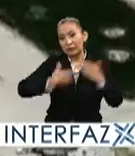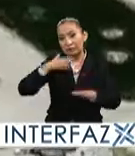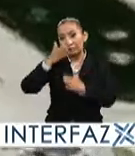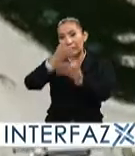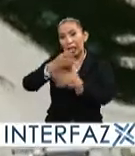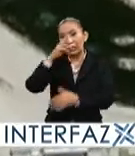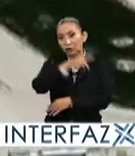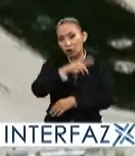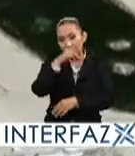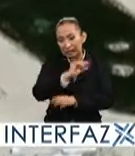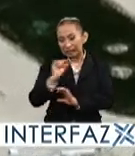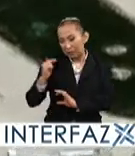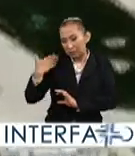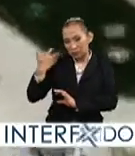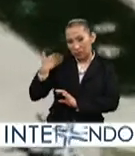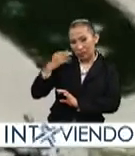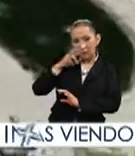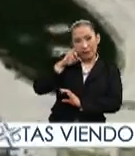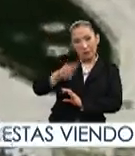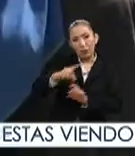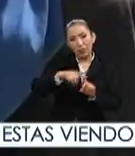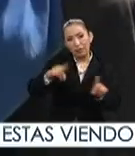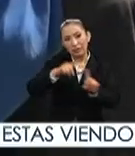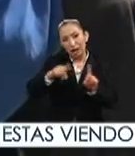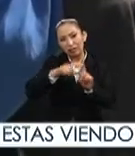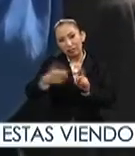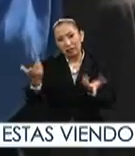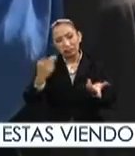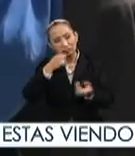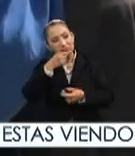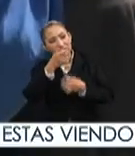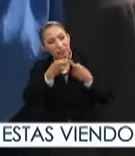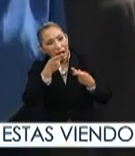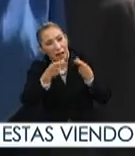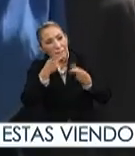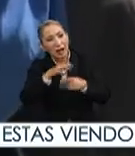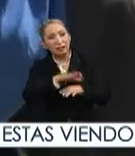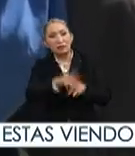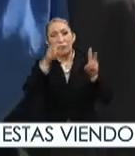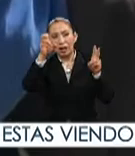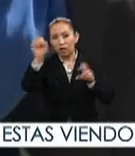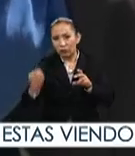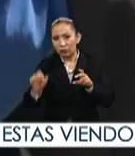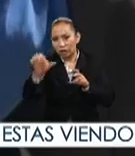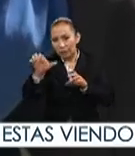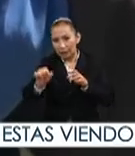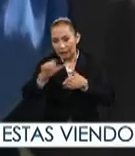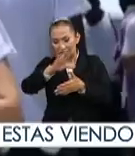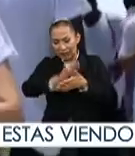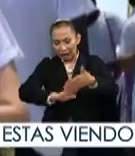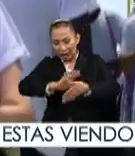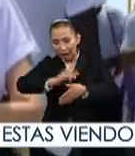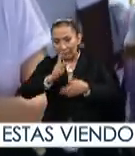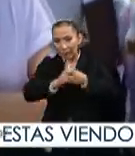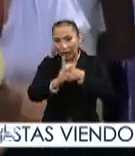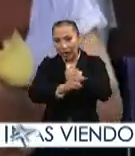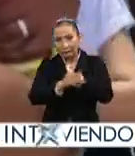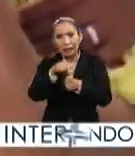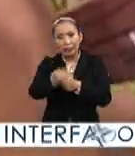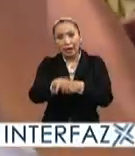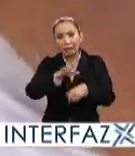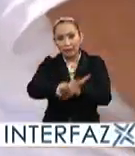Rusia. Hace poco vimos varios señalamientos en Sudamérica entre los países